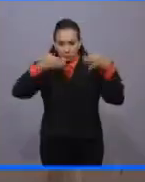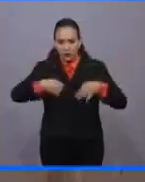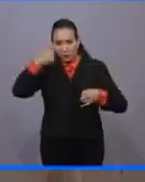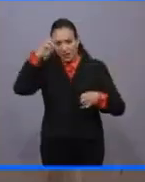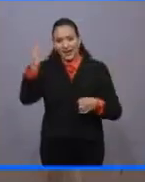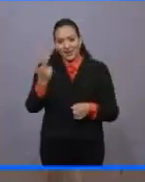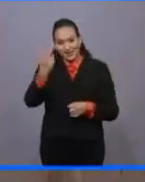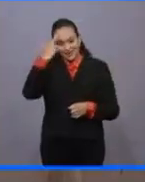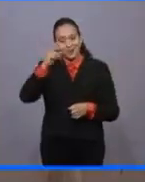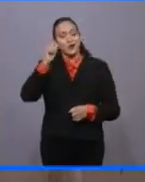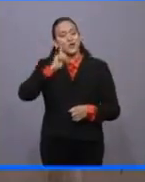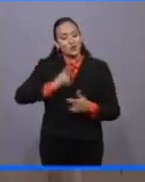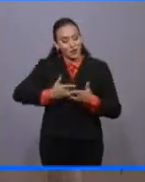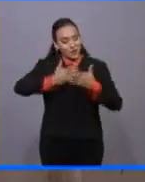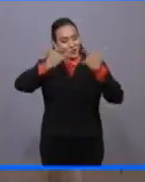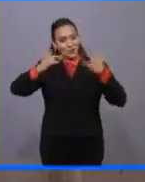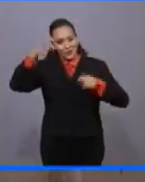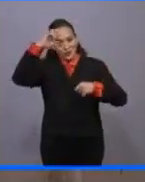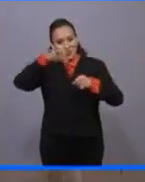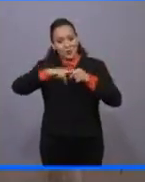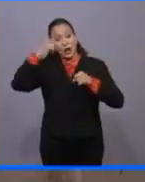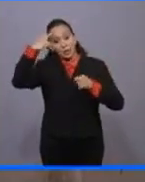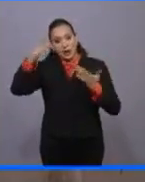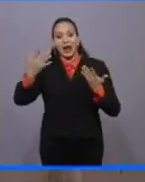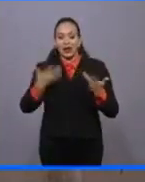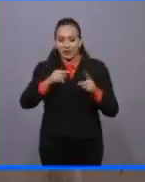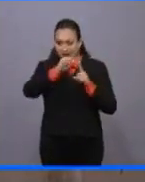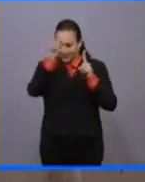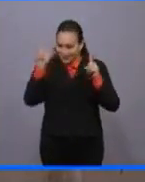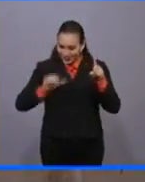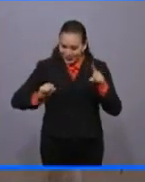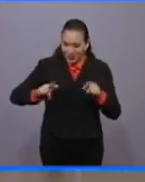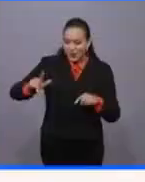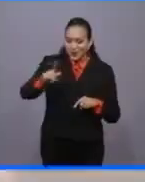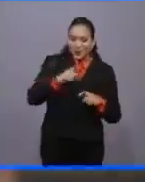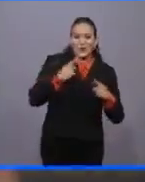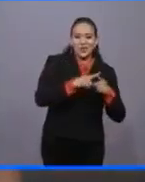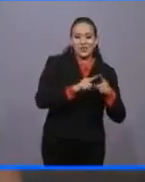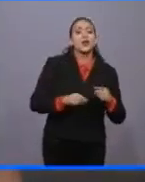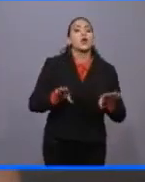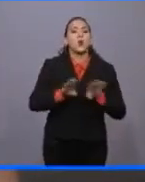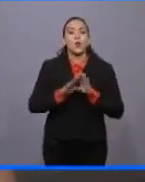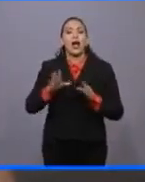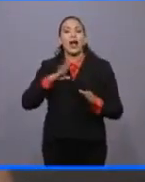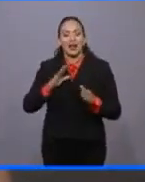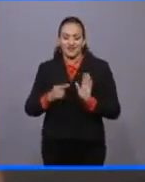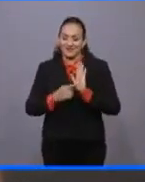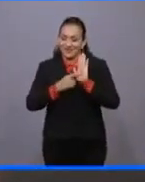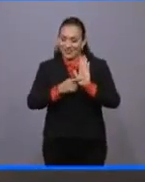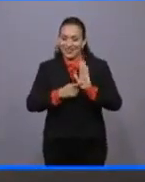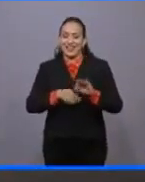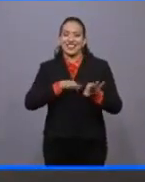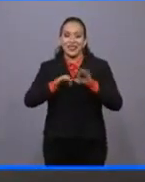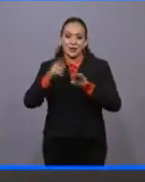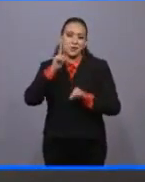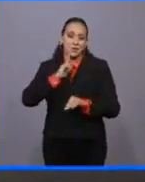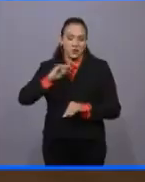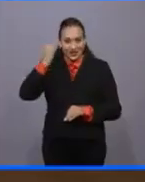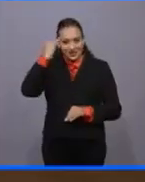papel histórico, cultural en la construcción de la identidad del país a través de la obra de las mujeres indígenas. Es el